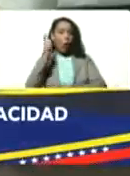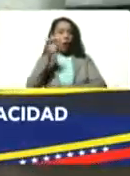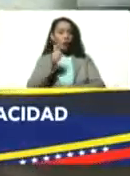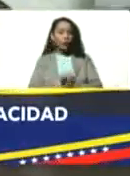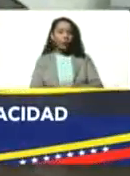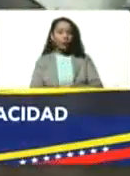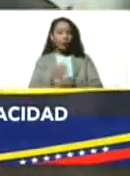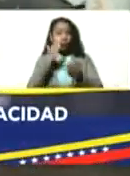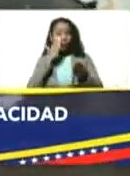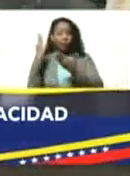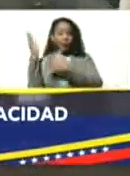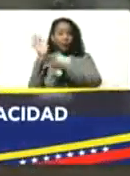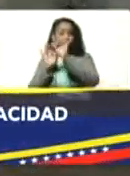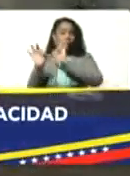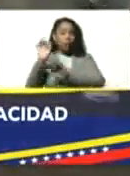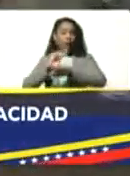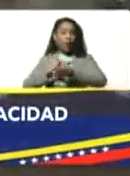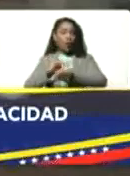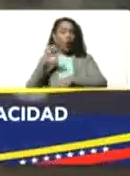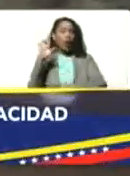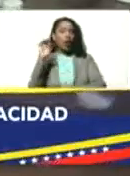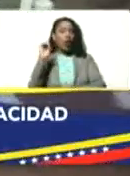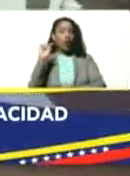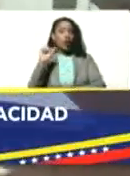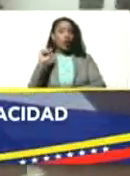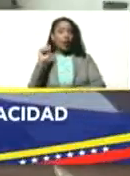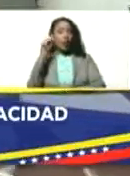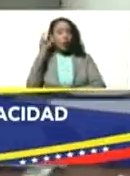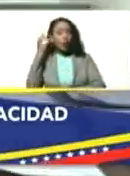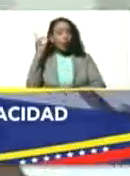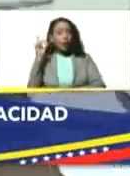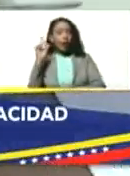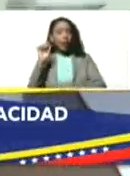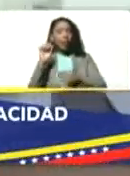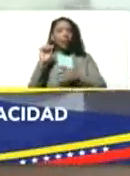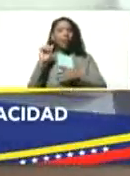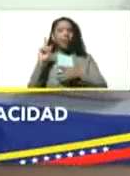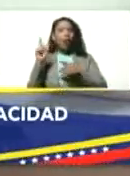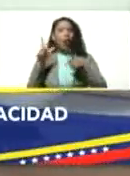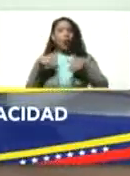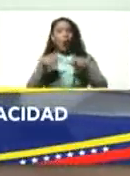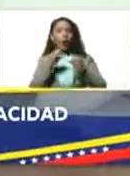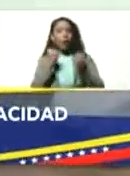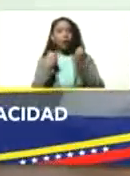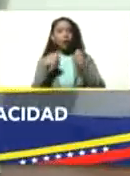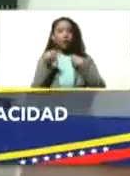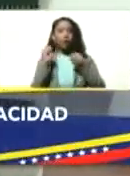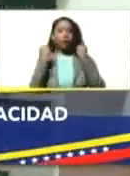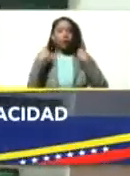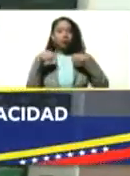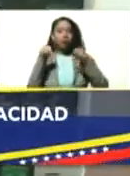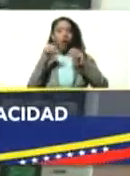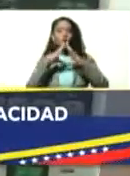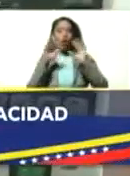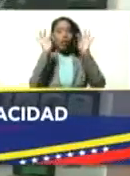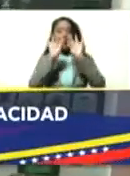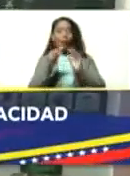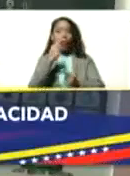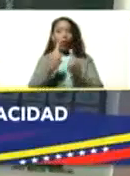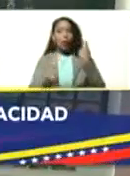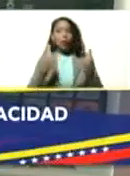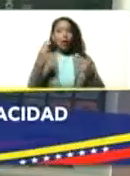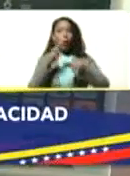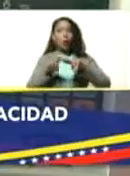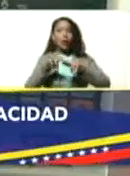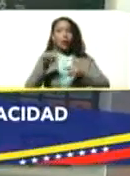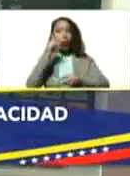presidente, fíjate como nos explicaba la doctora Rosa, esta es una de las áreas de terapia ocupacional. Aquí todo tipo de pacientes, pero incluyendo los niños y niñas.